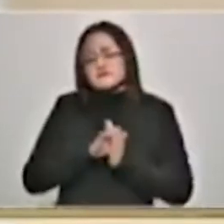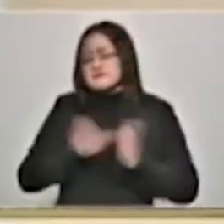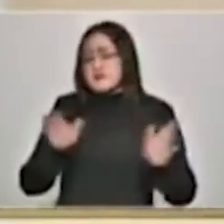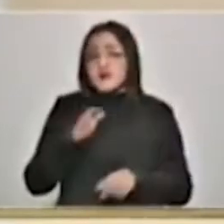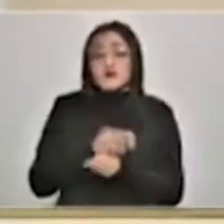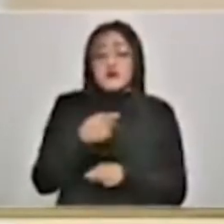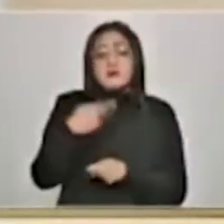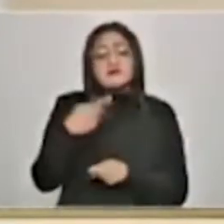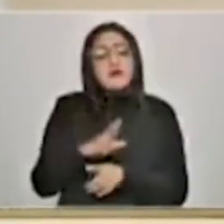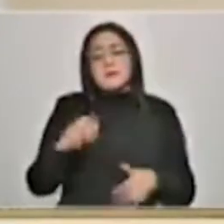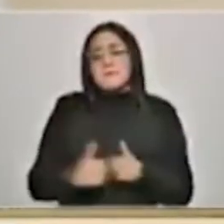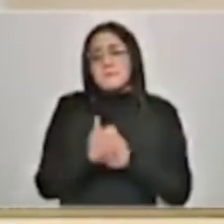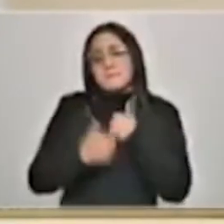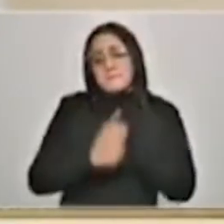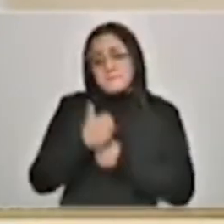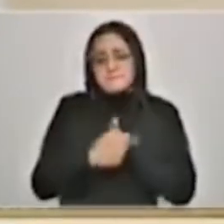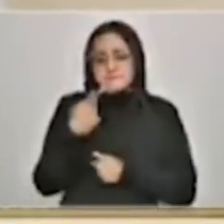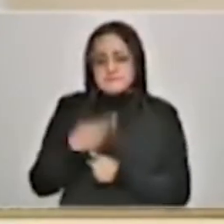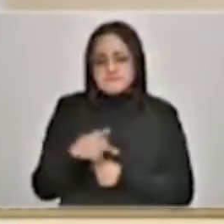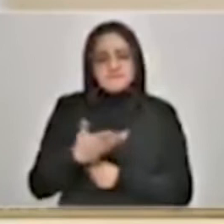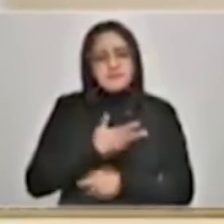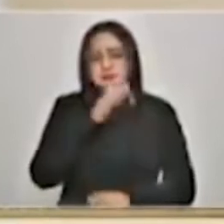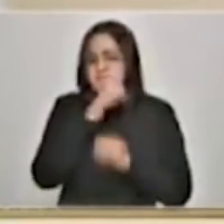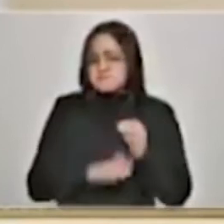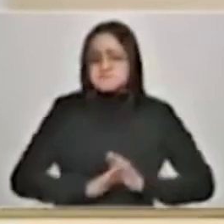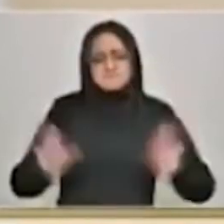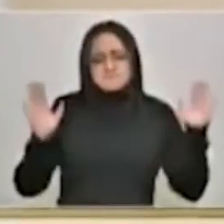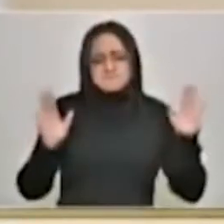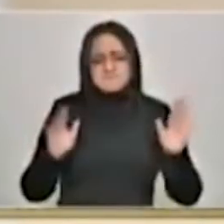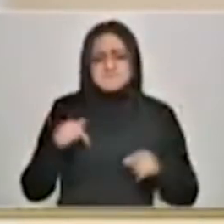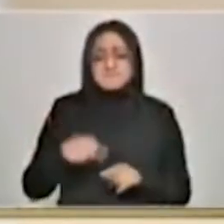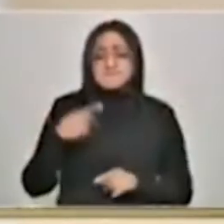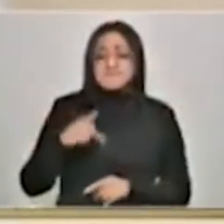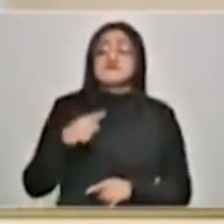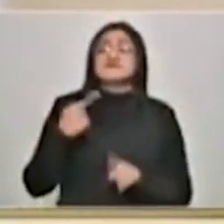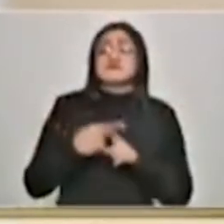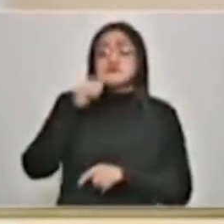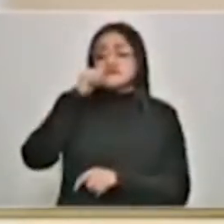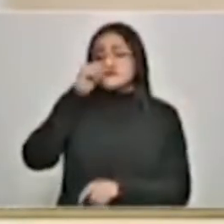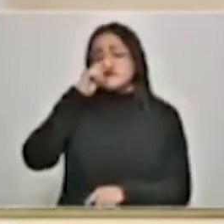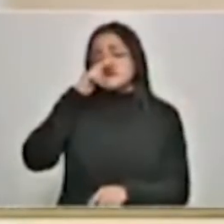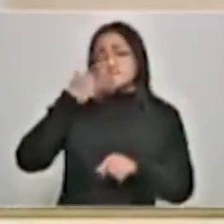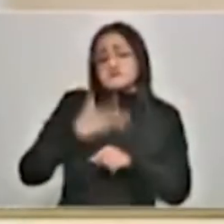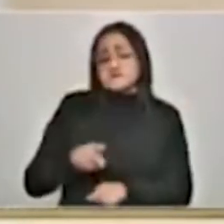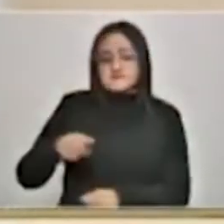se cerró su participación en los temas de de la delegación de bienestar